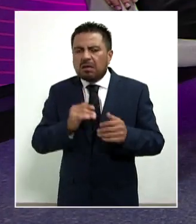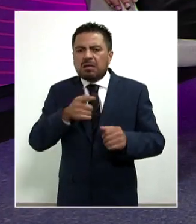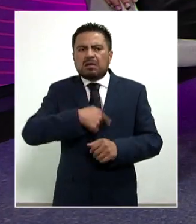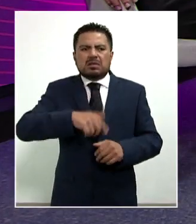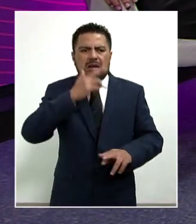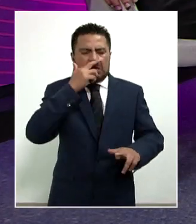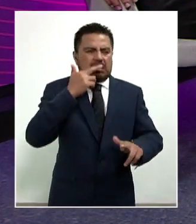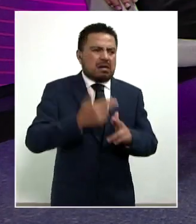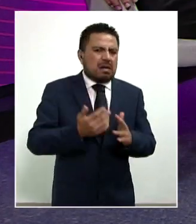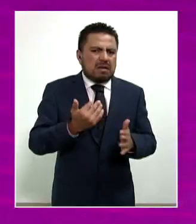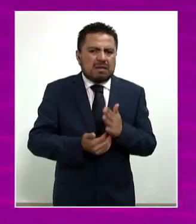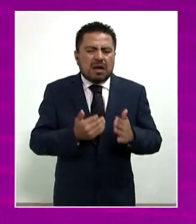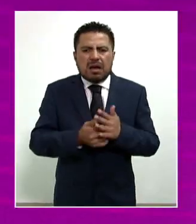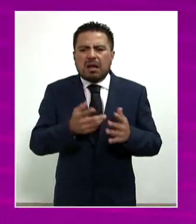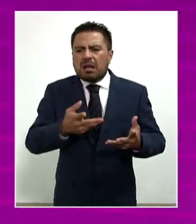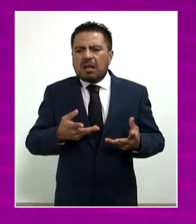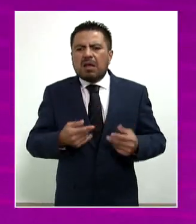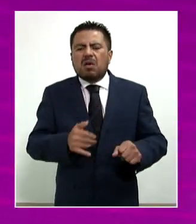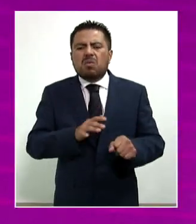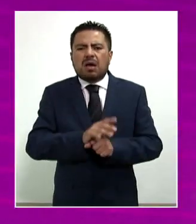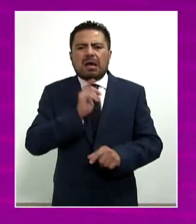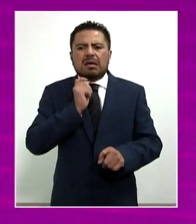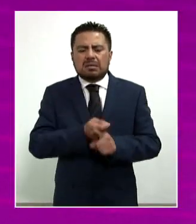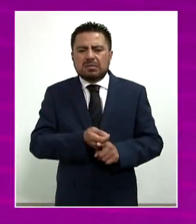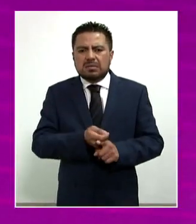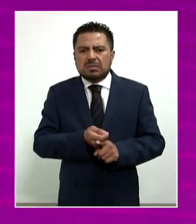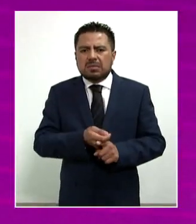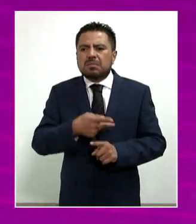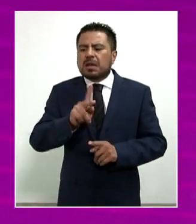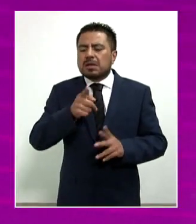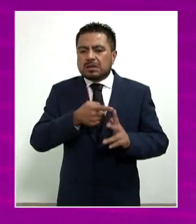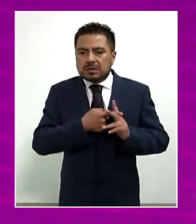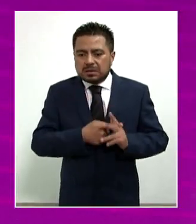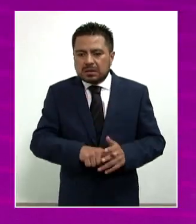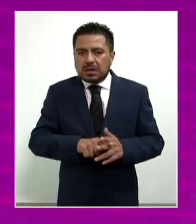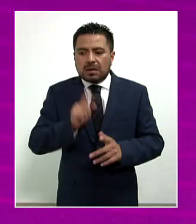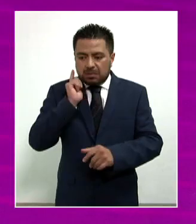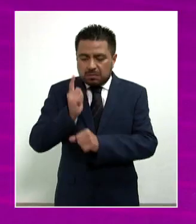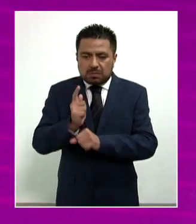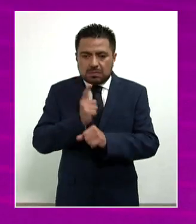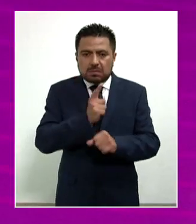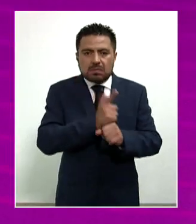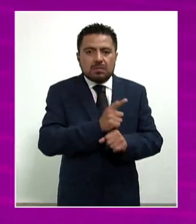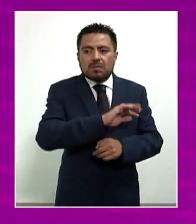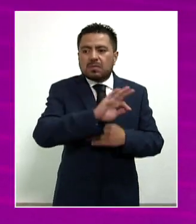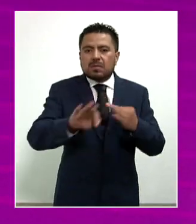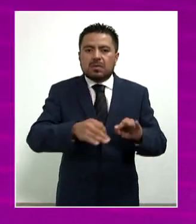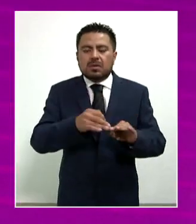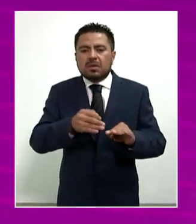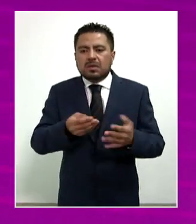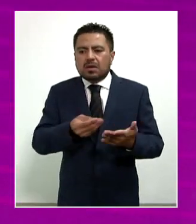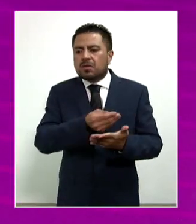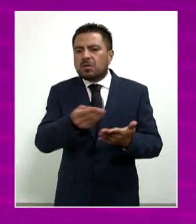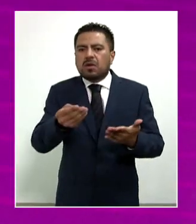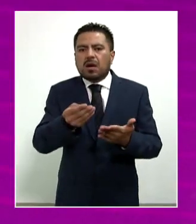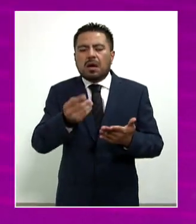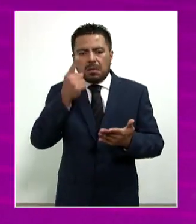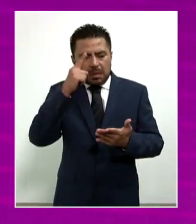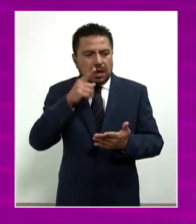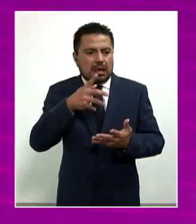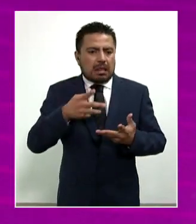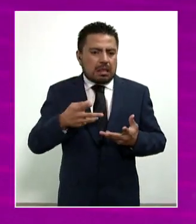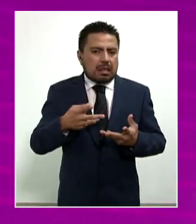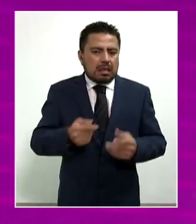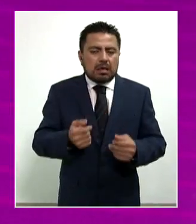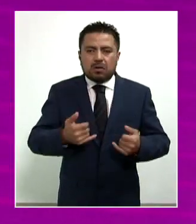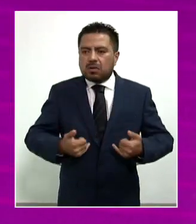son irresponsables, ¿en qué se lo gastan? Pero pues inicialmente lo que hemos encontrado es que los patrones de consumo de los jóvenes, si